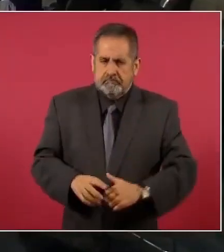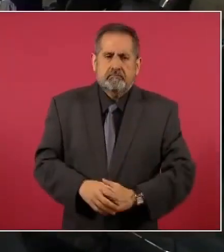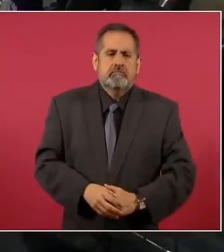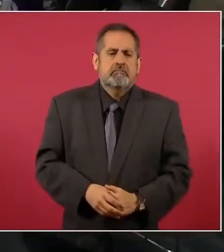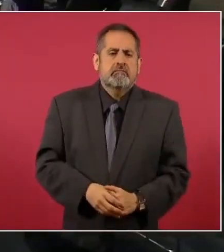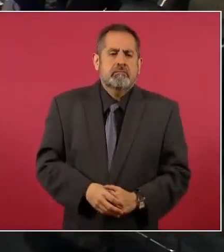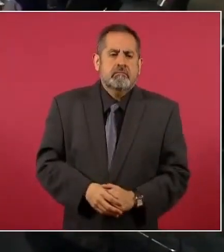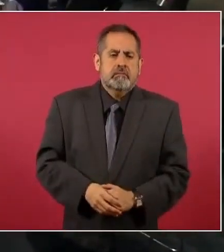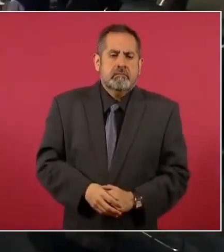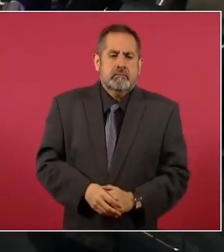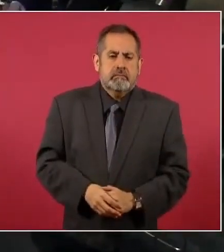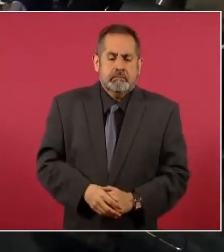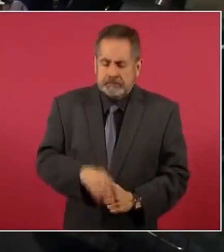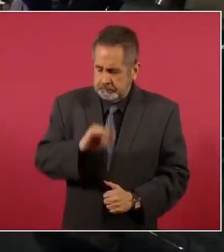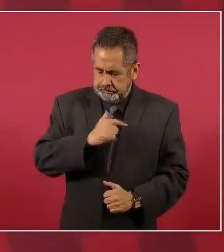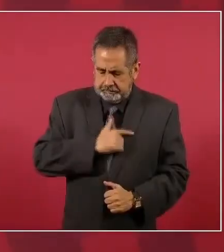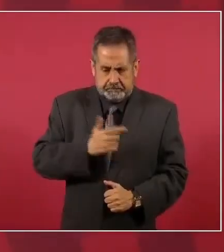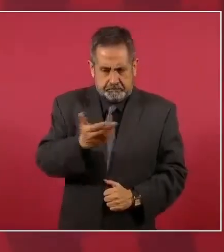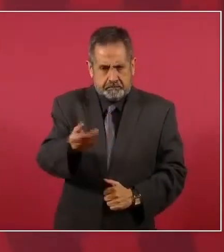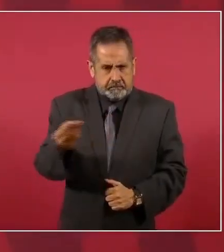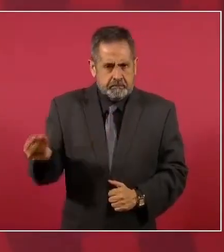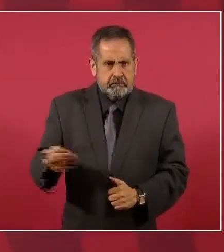Sí, cómo no. Sí.